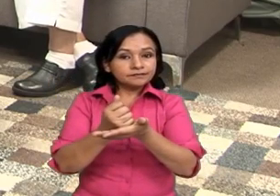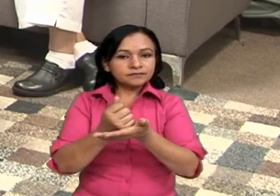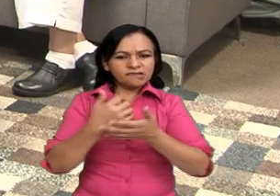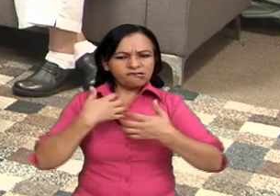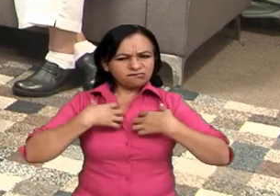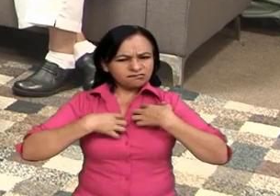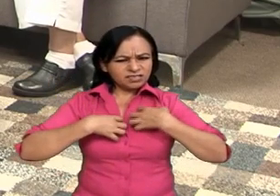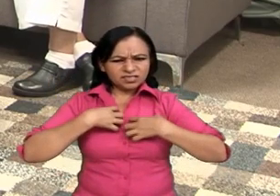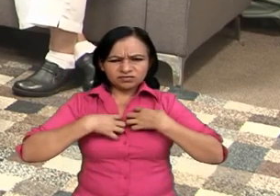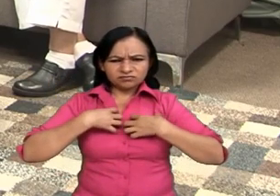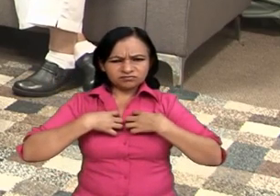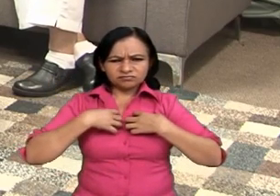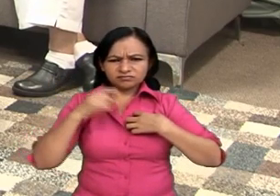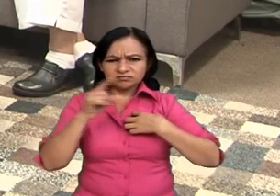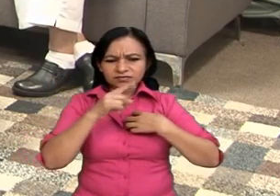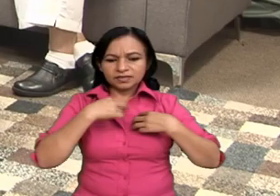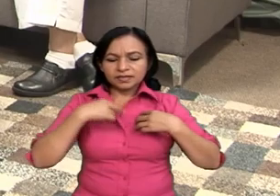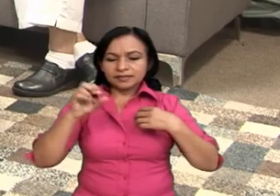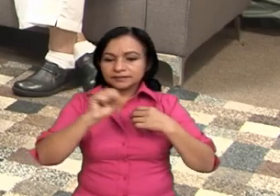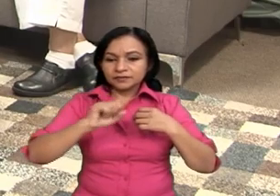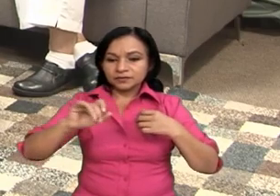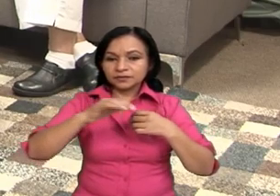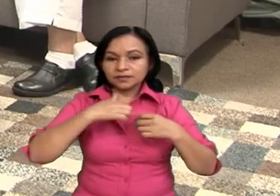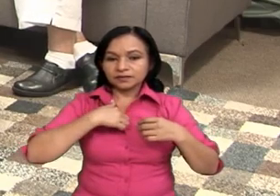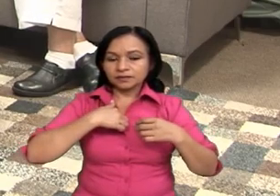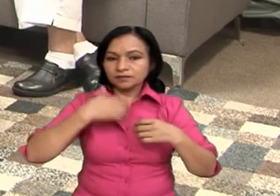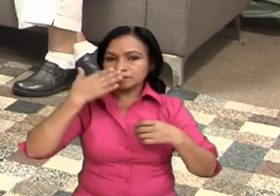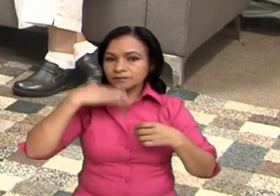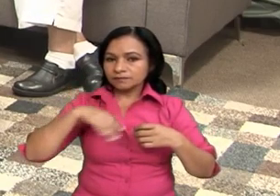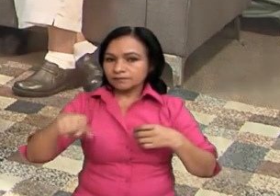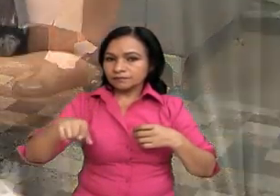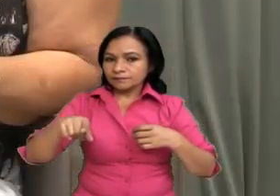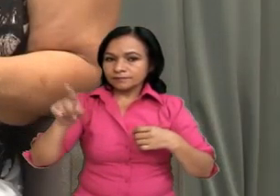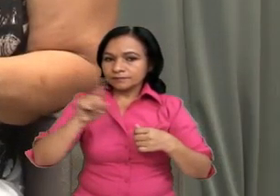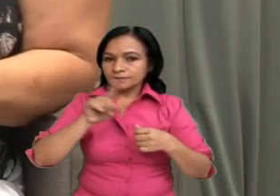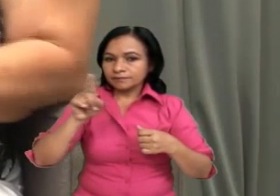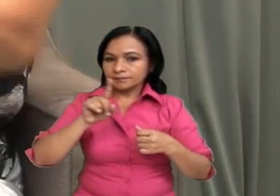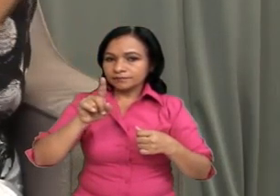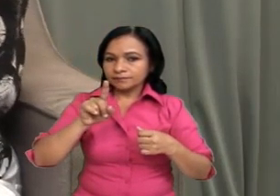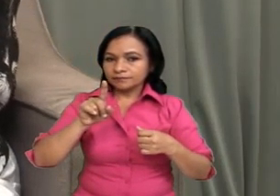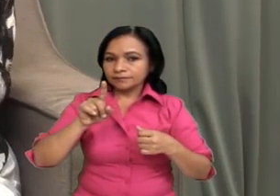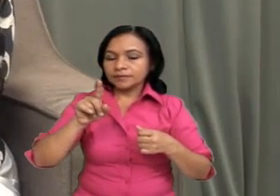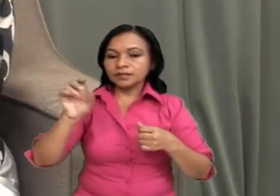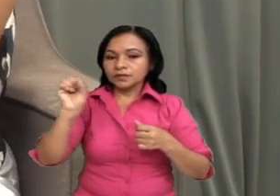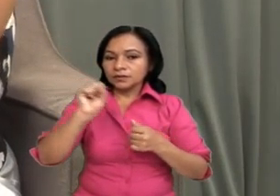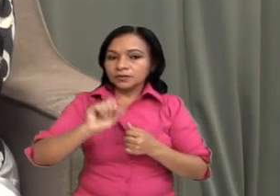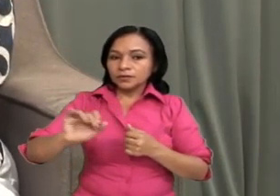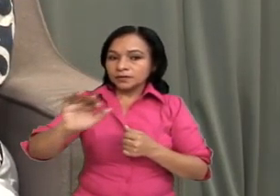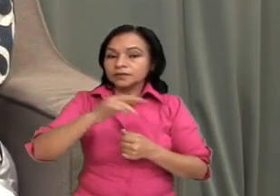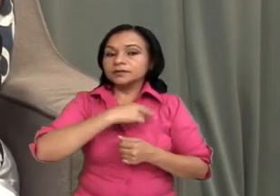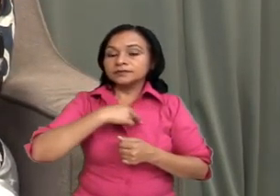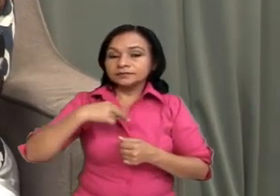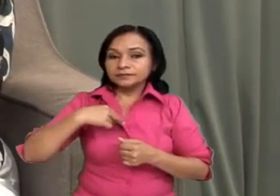egoísta, que es el que crea la sociedad injusta. Esta es una sociedad que crea